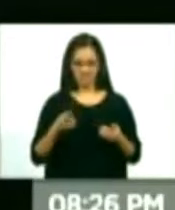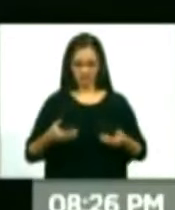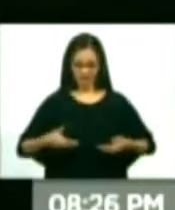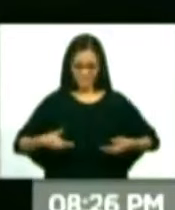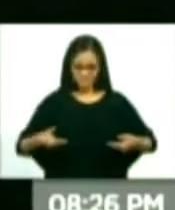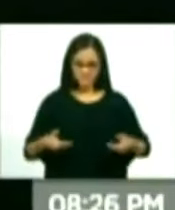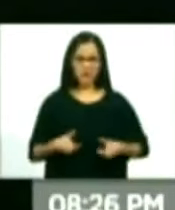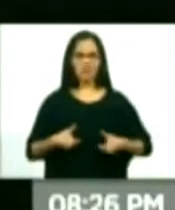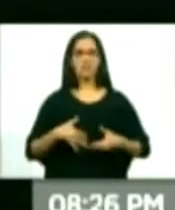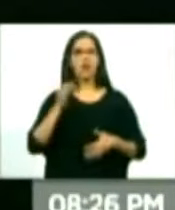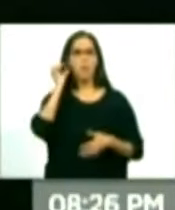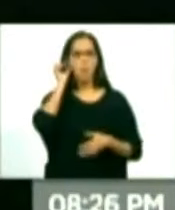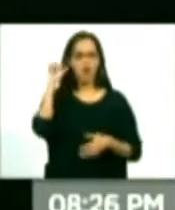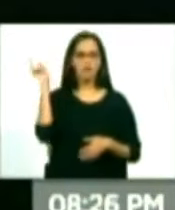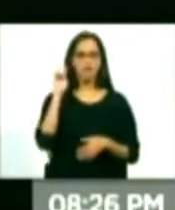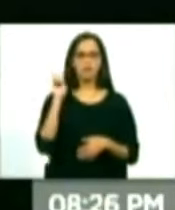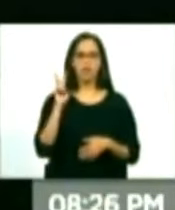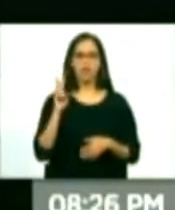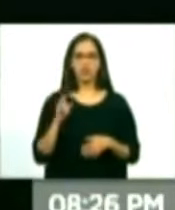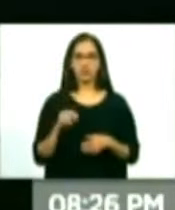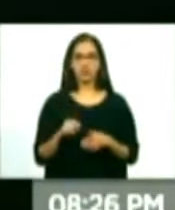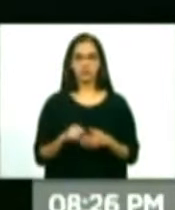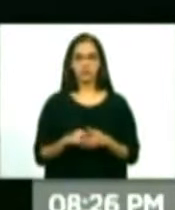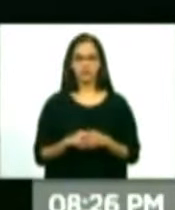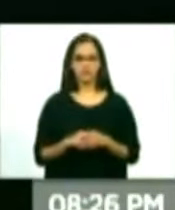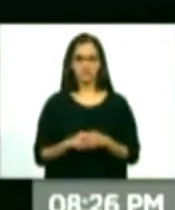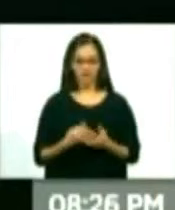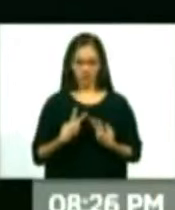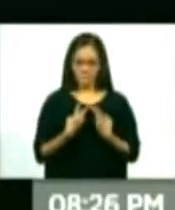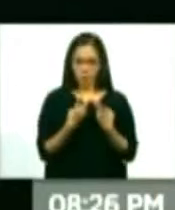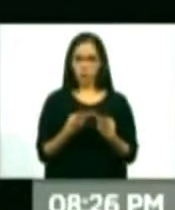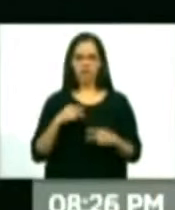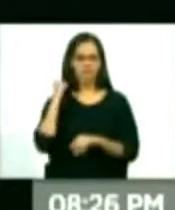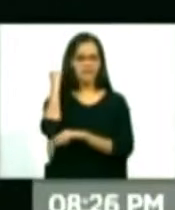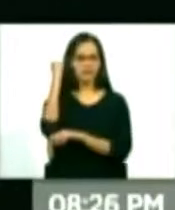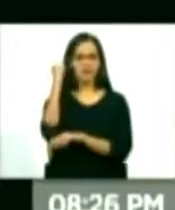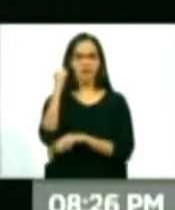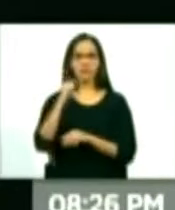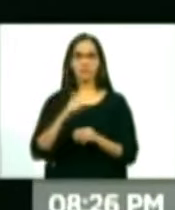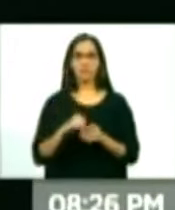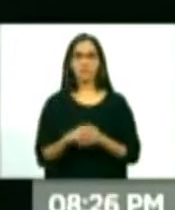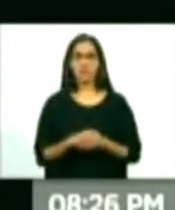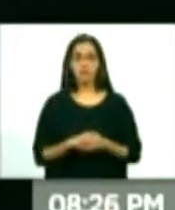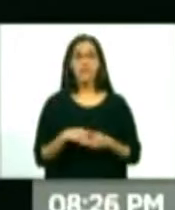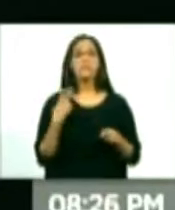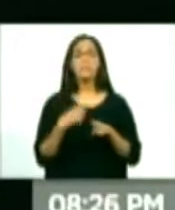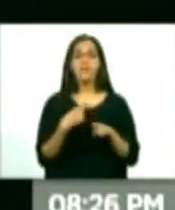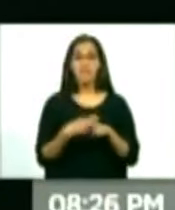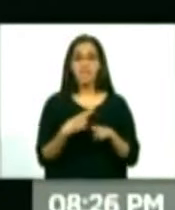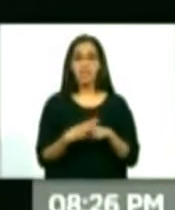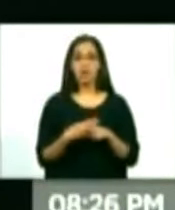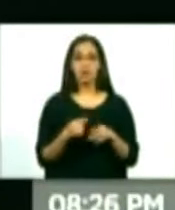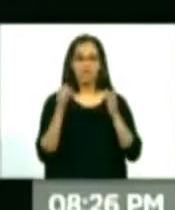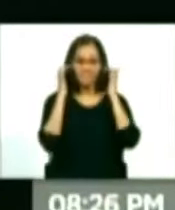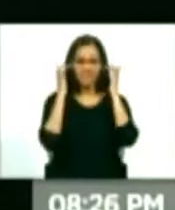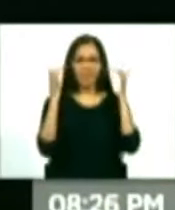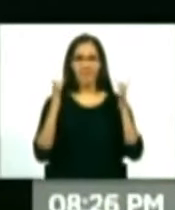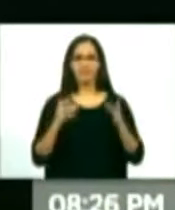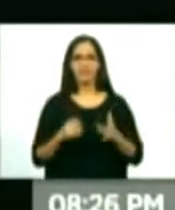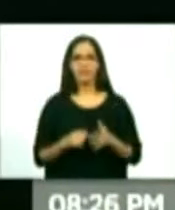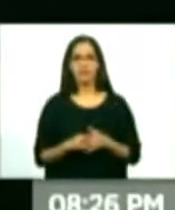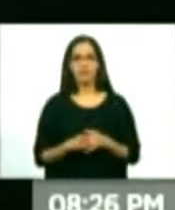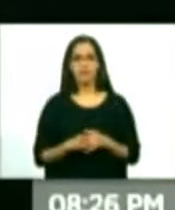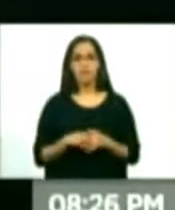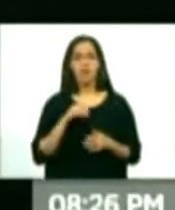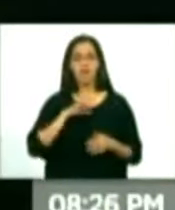la mujer venezolana, de la férrea voluntad de vencer, del riesgo que corren, de la audacia,